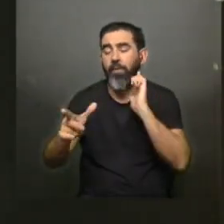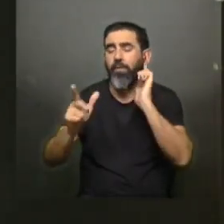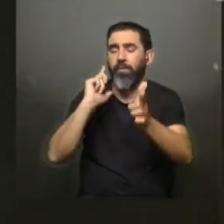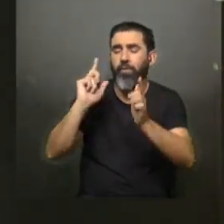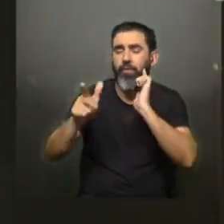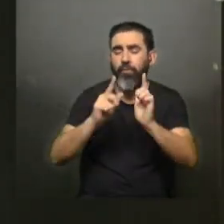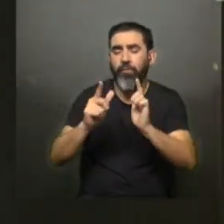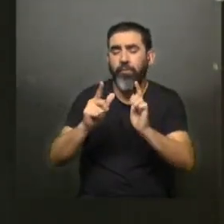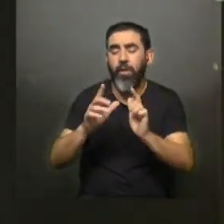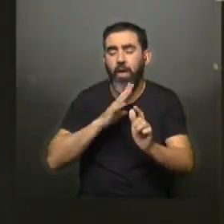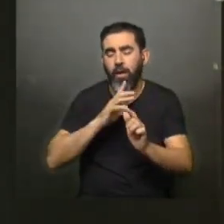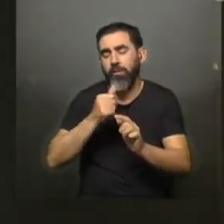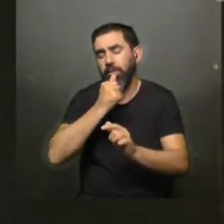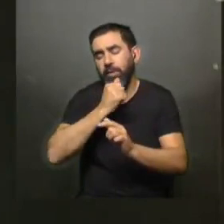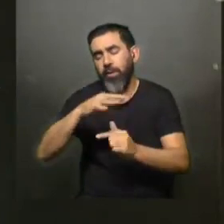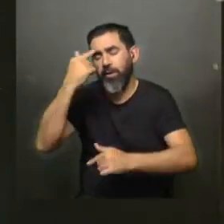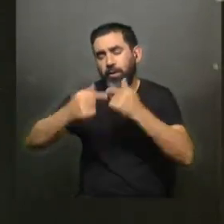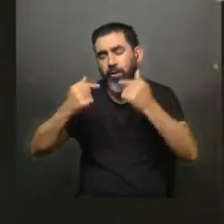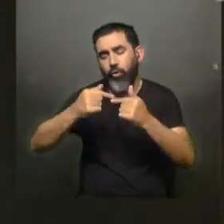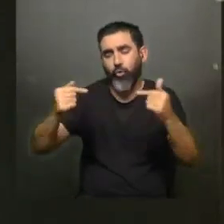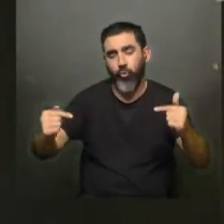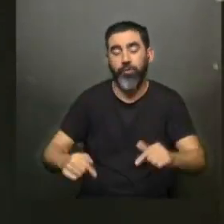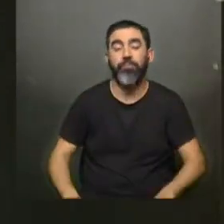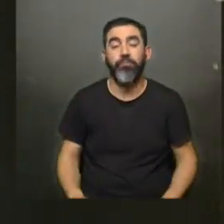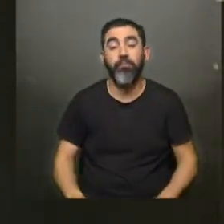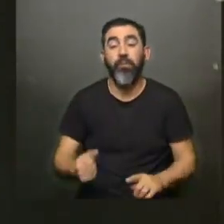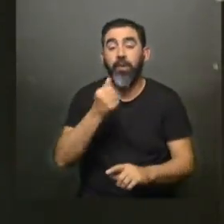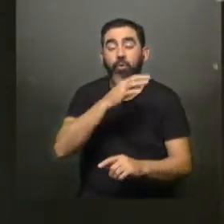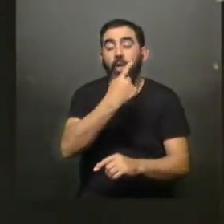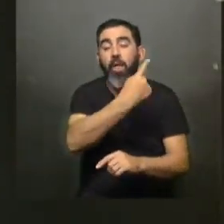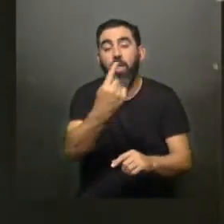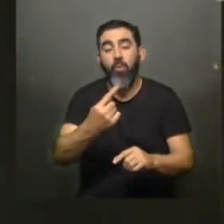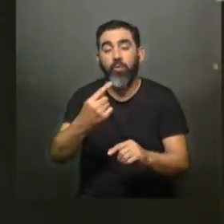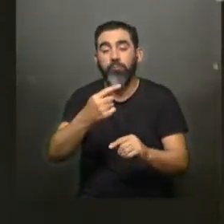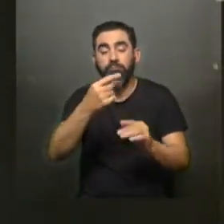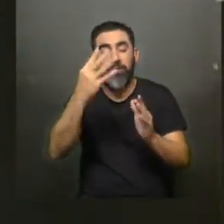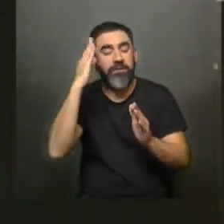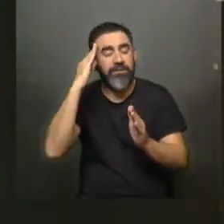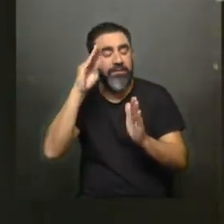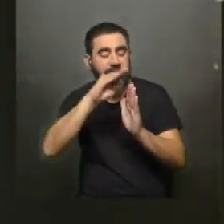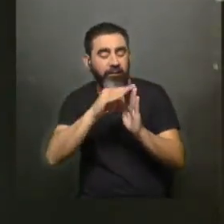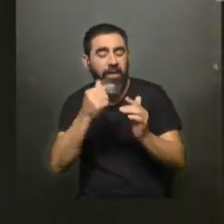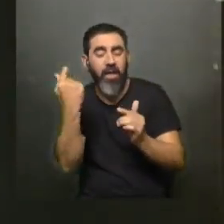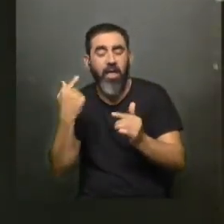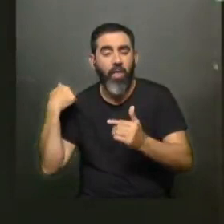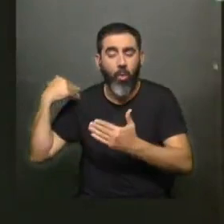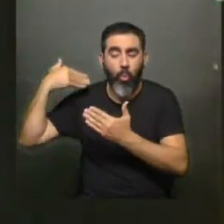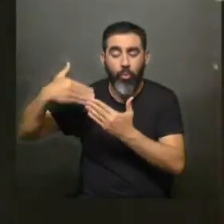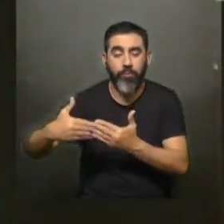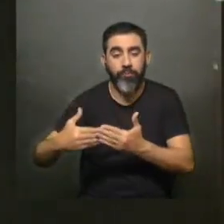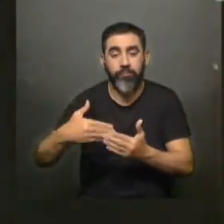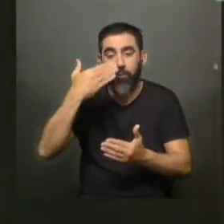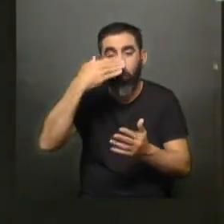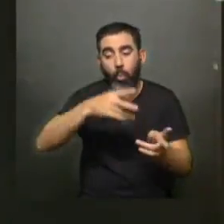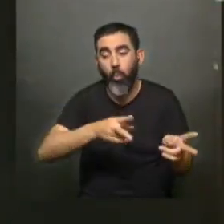que nos cuenta un montón de historias de estas piezas y de la historia de cada una, la trazabilidad de cada una de las piezas. Y bueno, en la